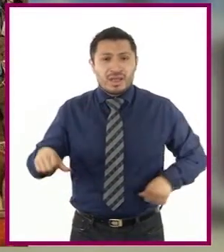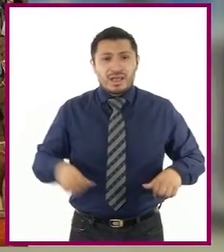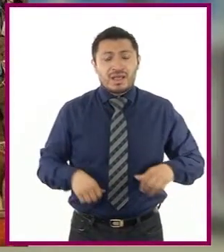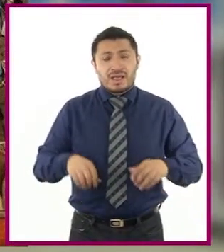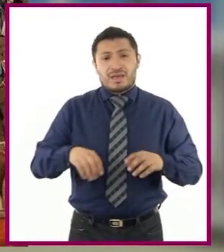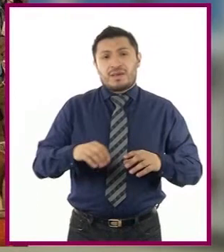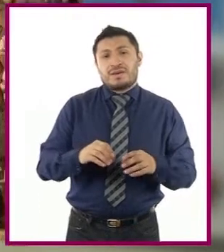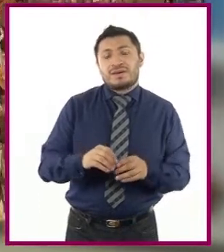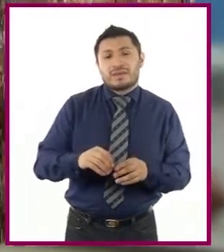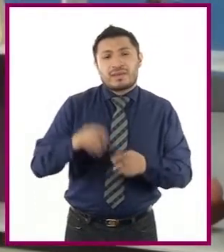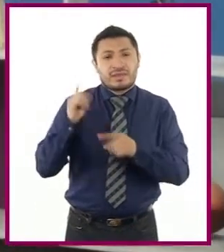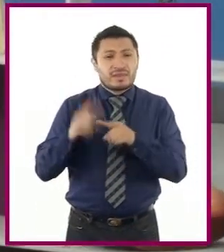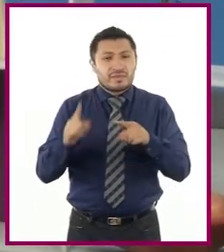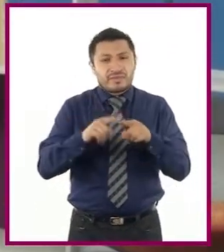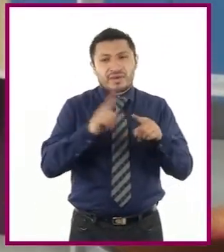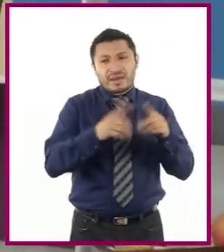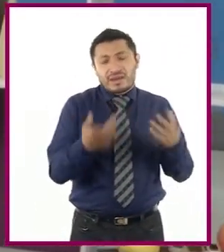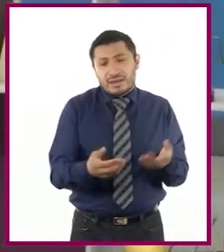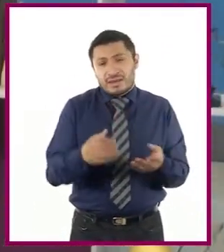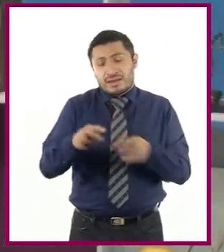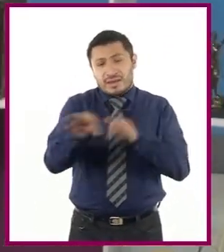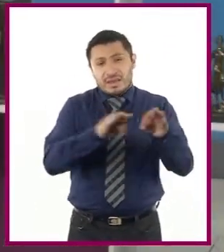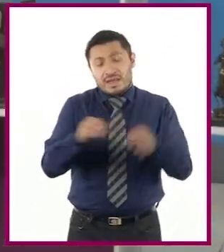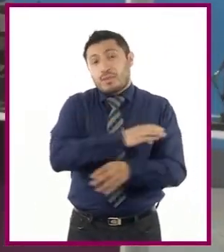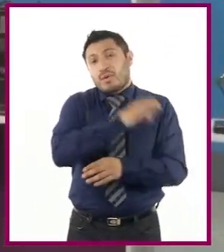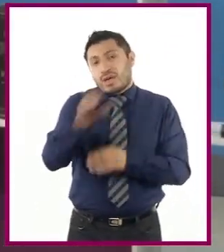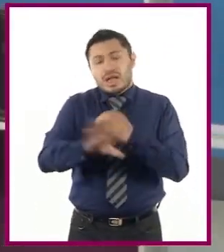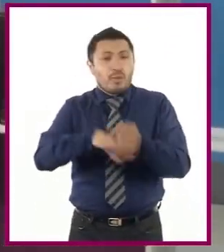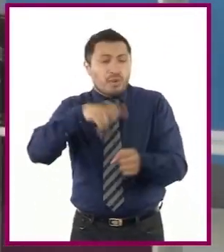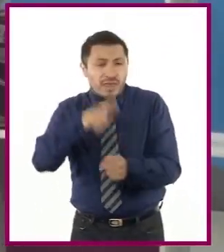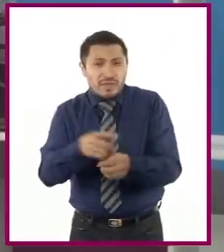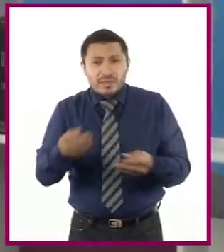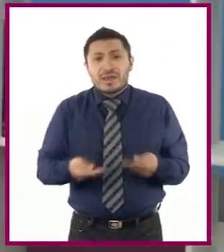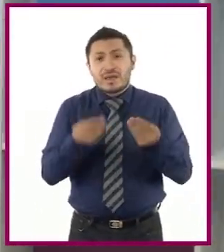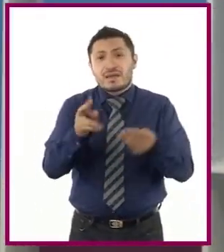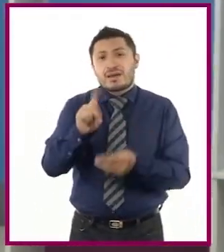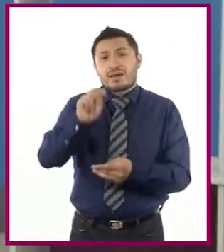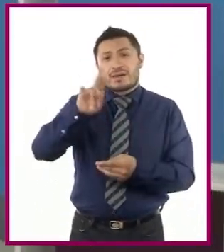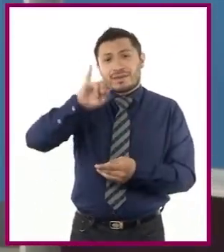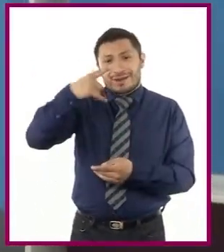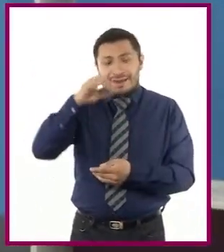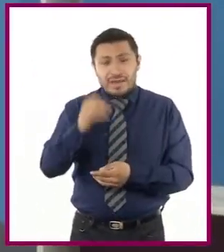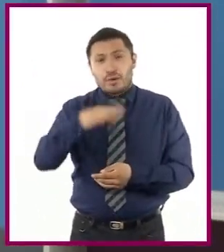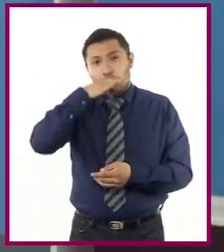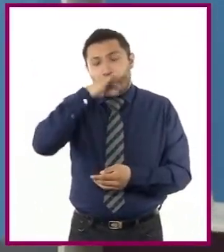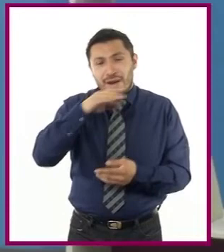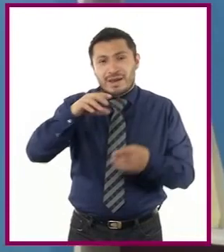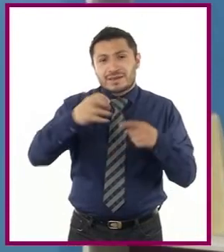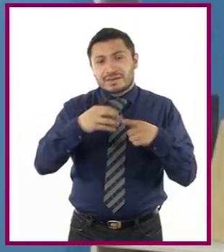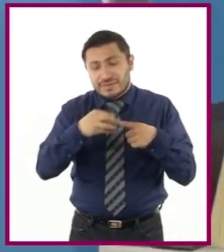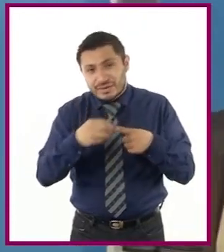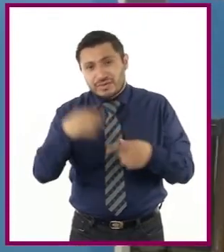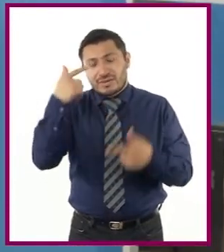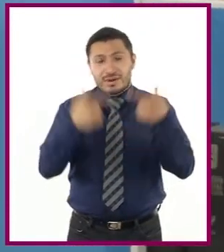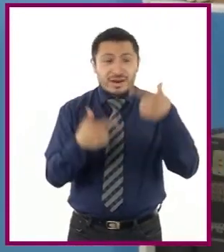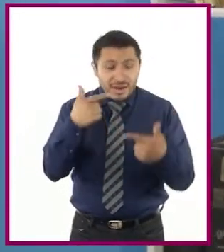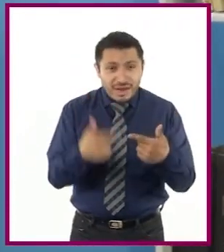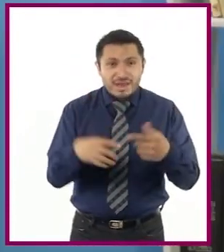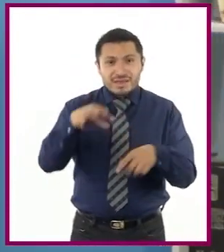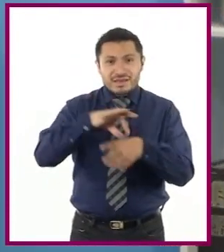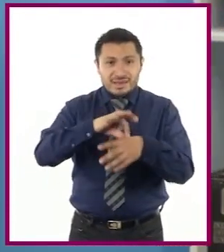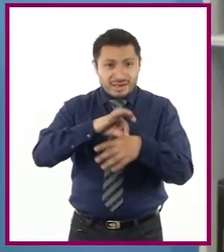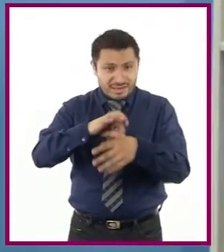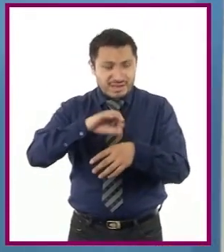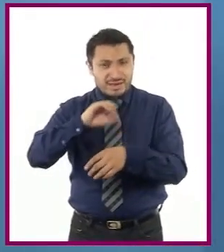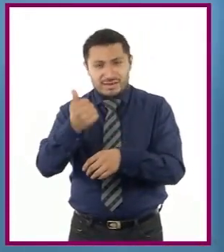comercial y manufacturera. La agricultura les proporcionaba trigo, maíz, frijol, leche, carne y